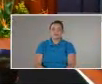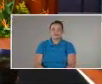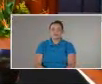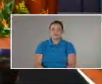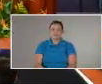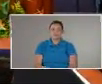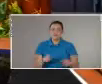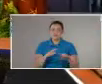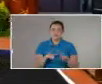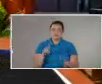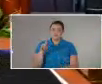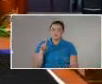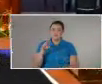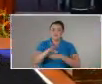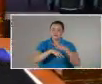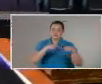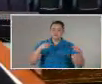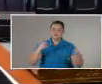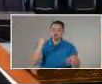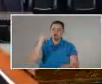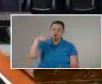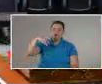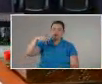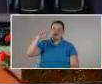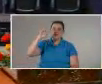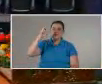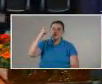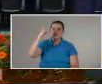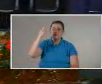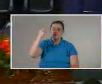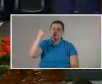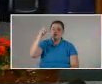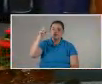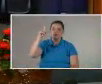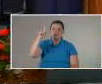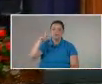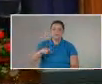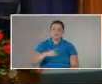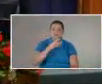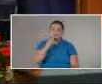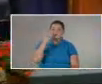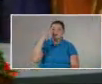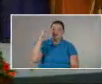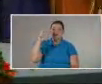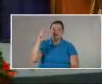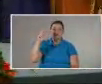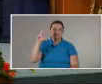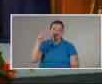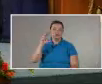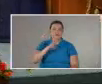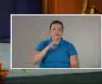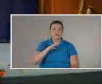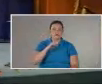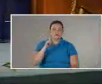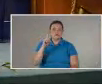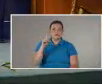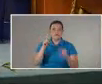Pero un funeral, hermano. Y pregunto, ¿Dios no tendrá una palabra para una situación como